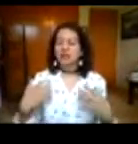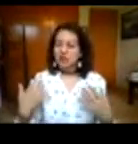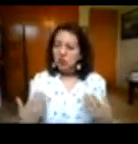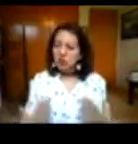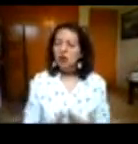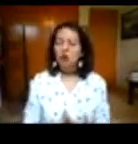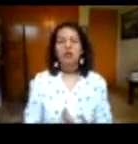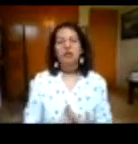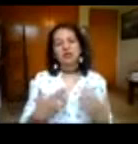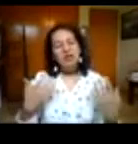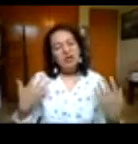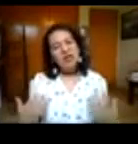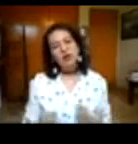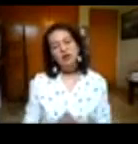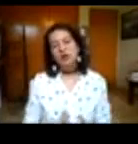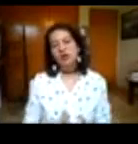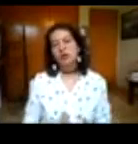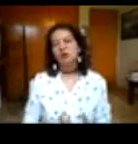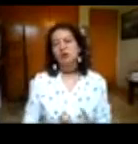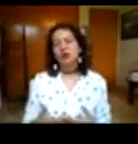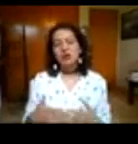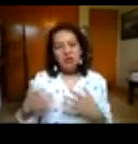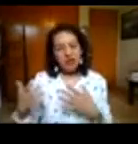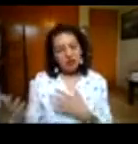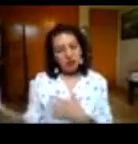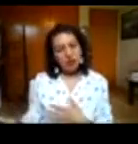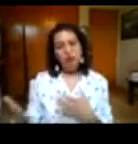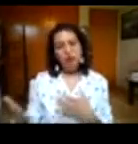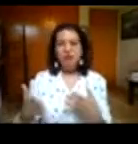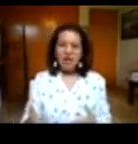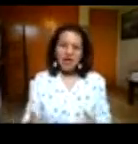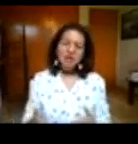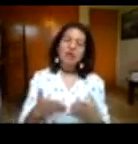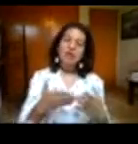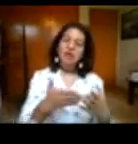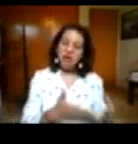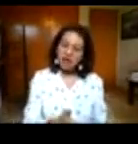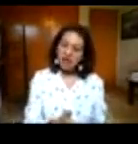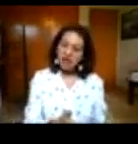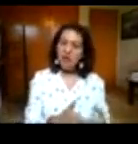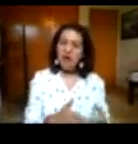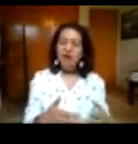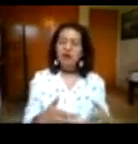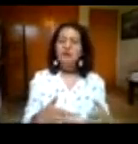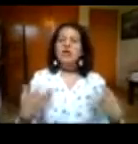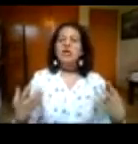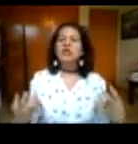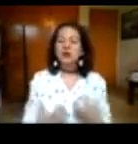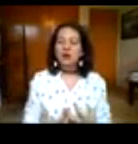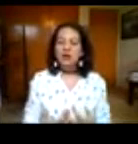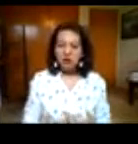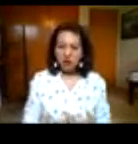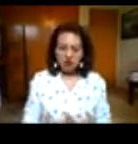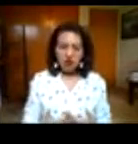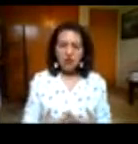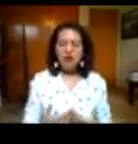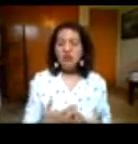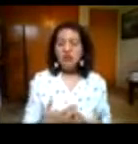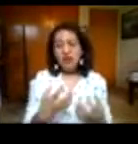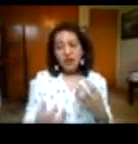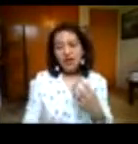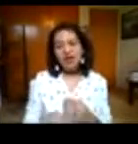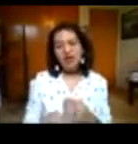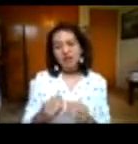de rendición de cuentas, de uso de recursos, tanto presupuestales, materiales, humanos, y sobre todo,